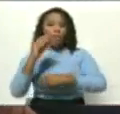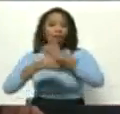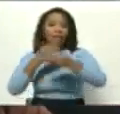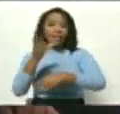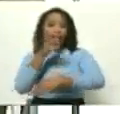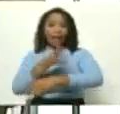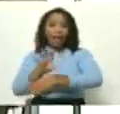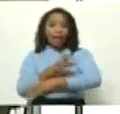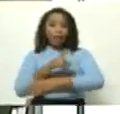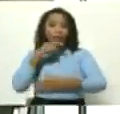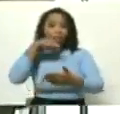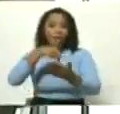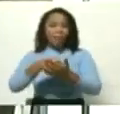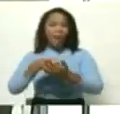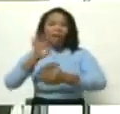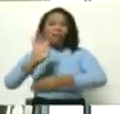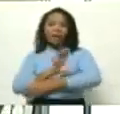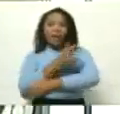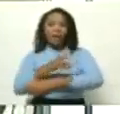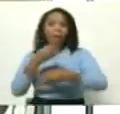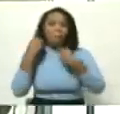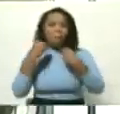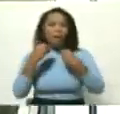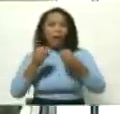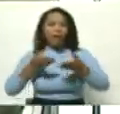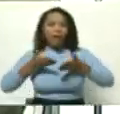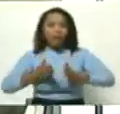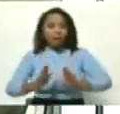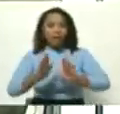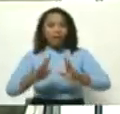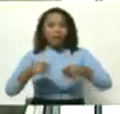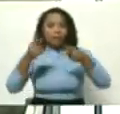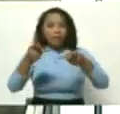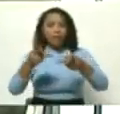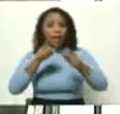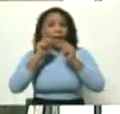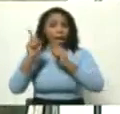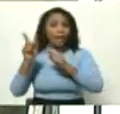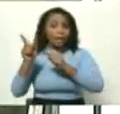llama Un Cántico para el Renacer,